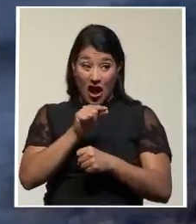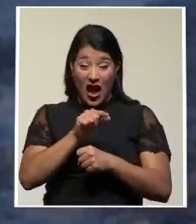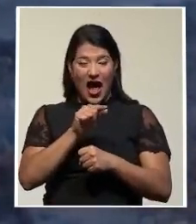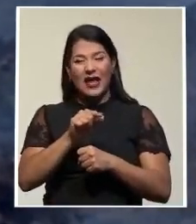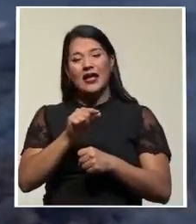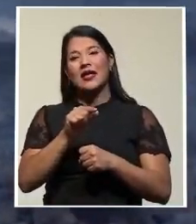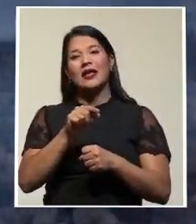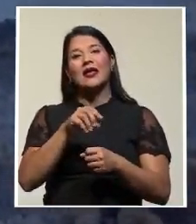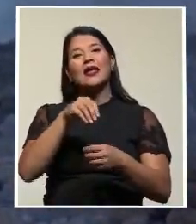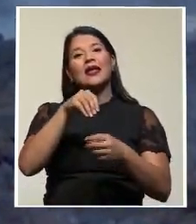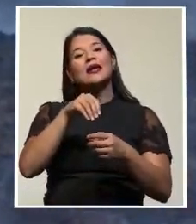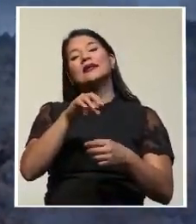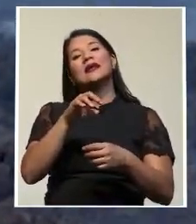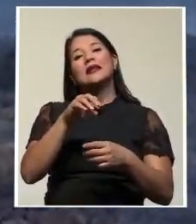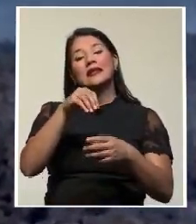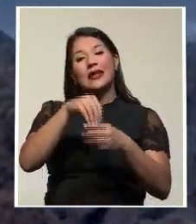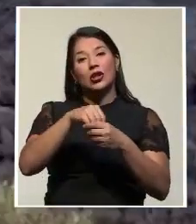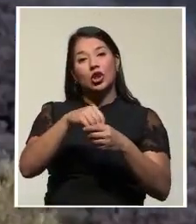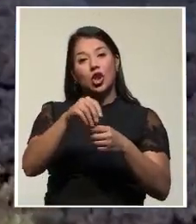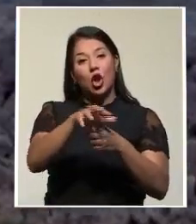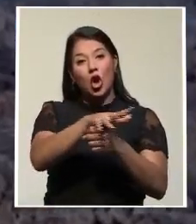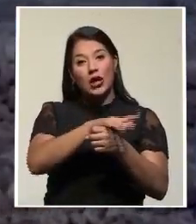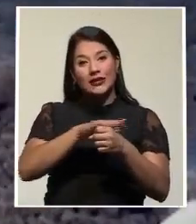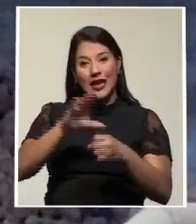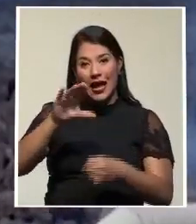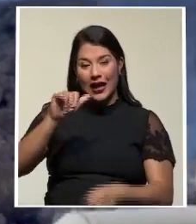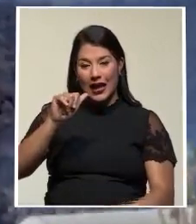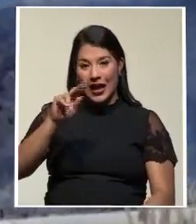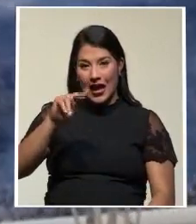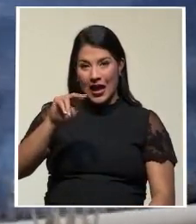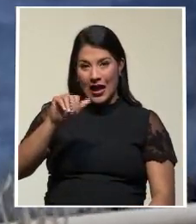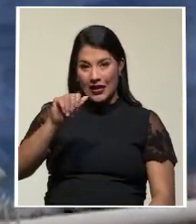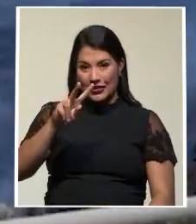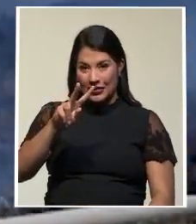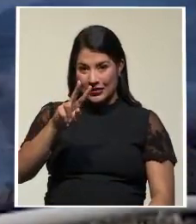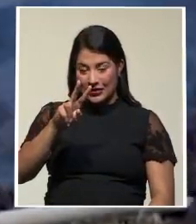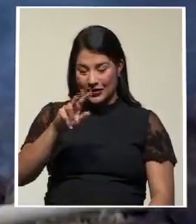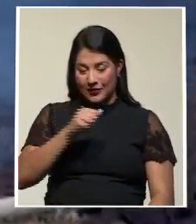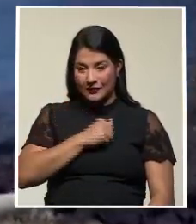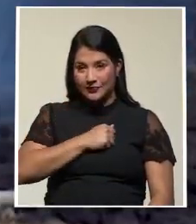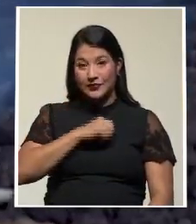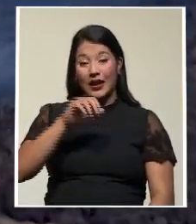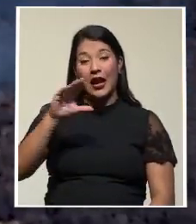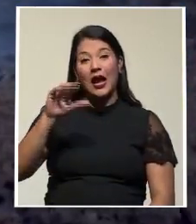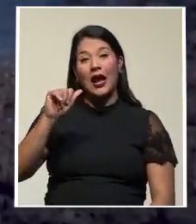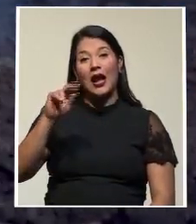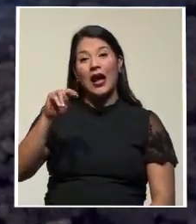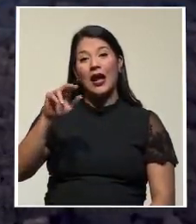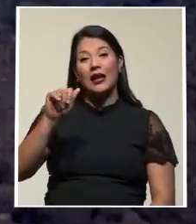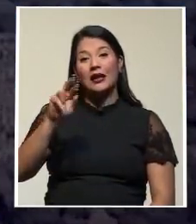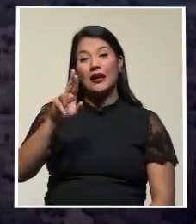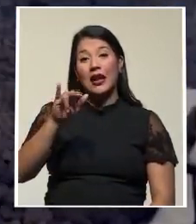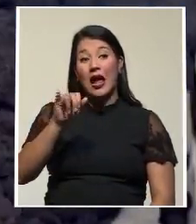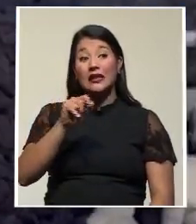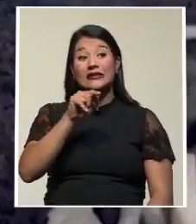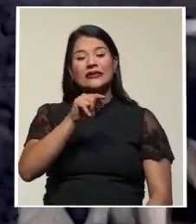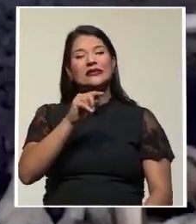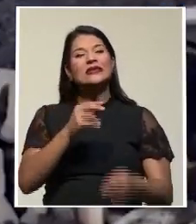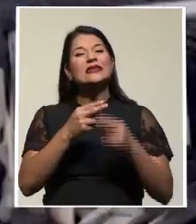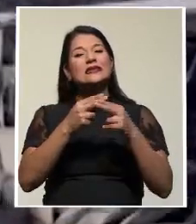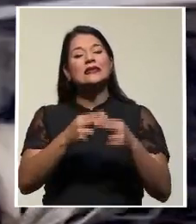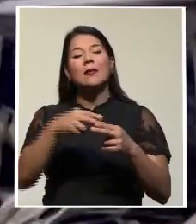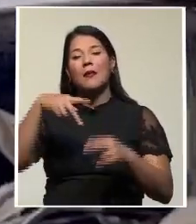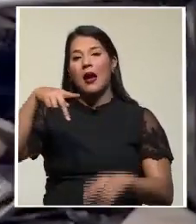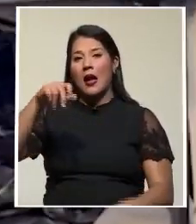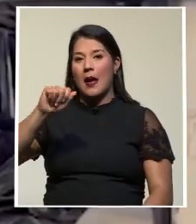el turístico archipiélago de Canarias. Cumbre Vieja ya era objeto de una intensa vigilancia ante un importante aumento de su actividad